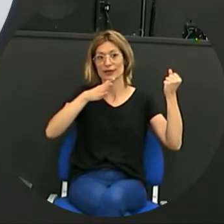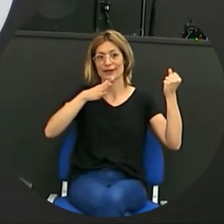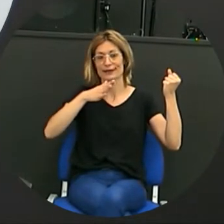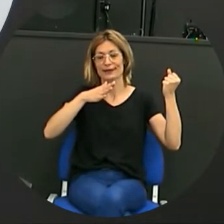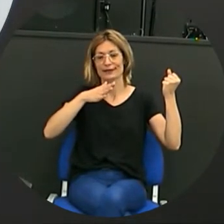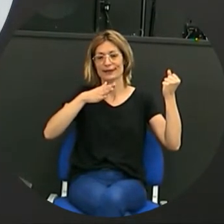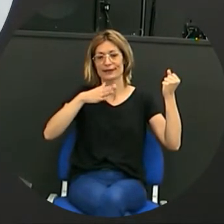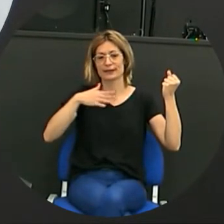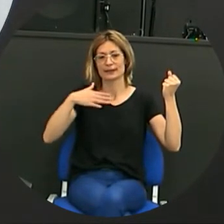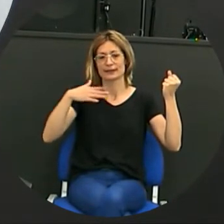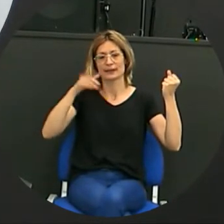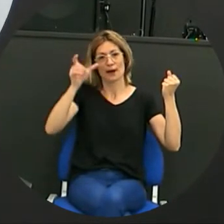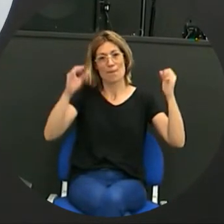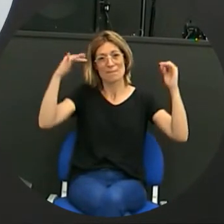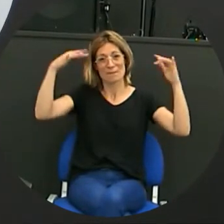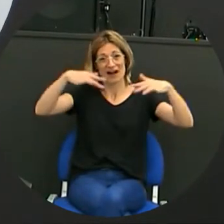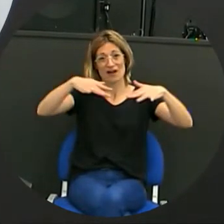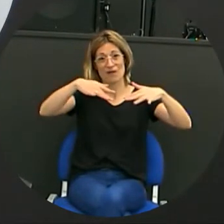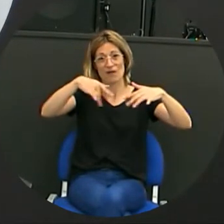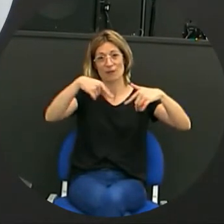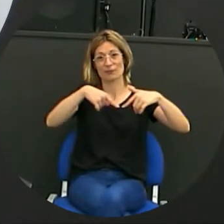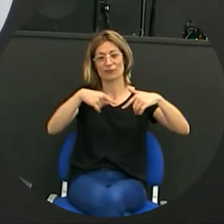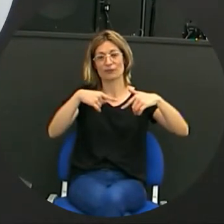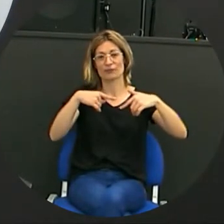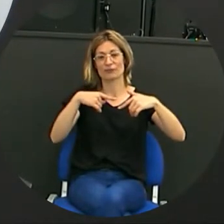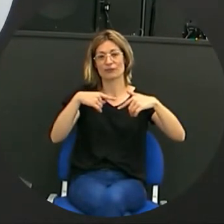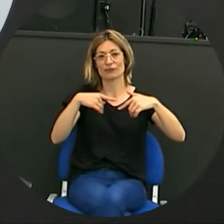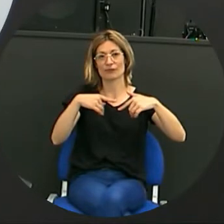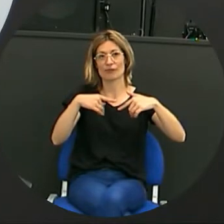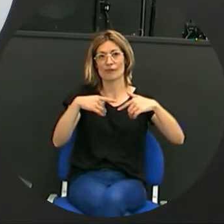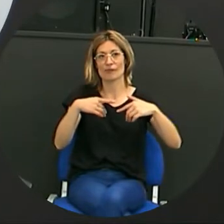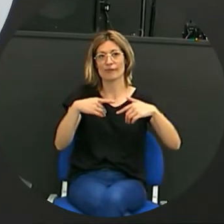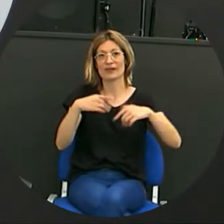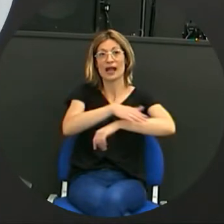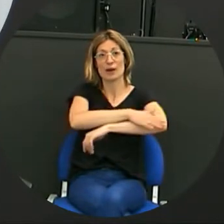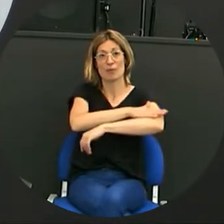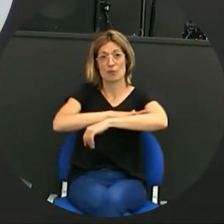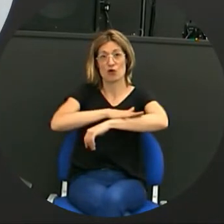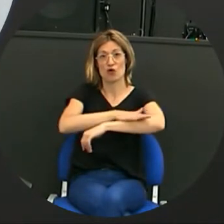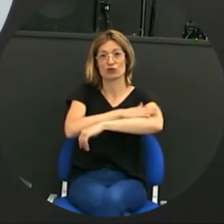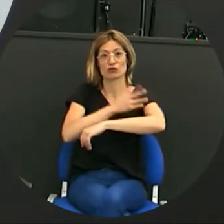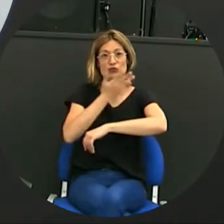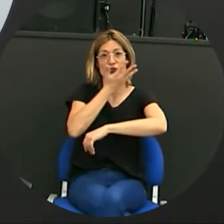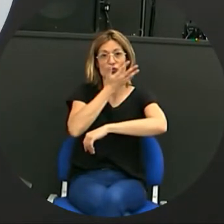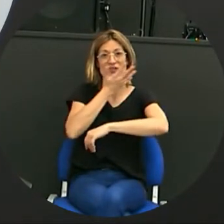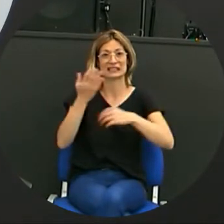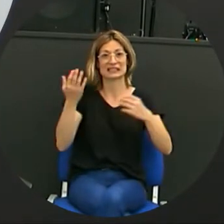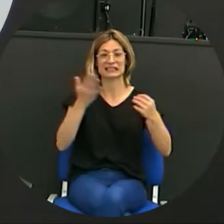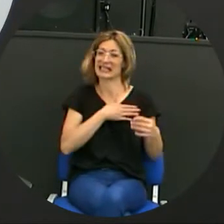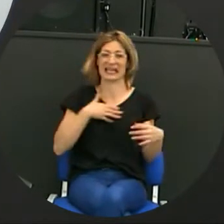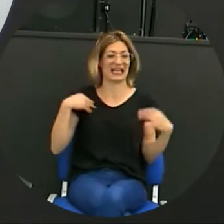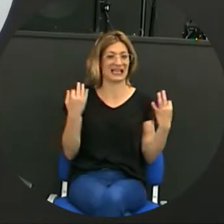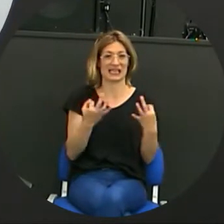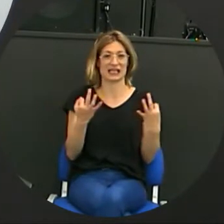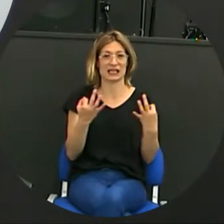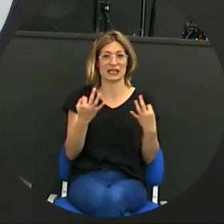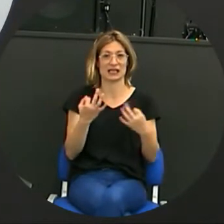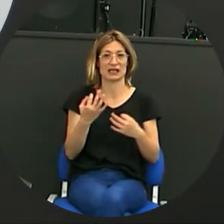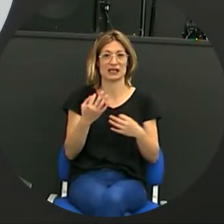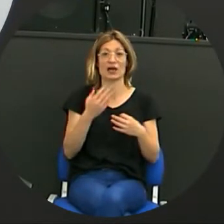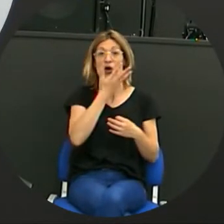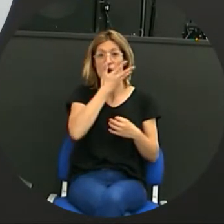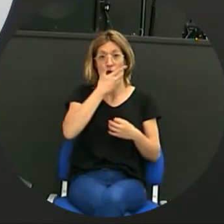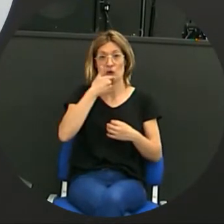procónsul, viendo el poder manifestarse, quiso conocer a ese Dios todopoderoso que se manifestaba a